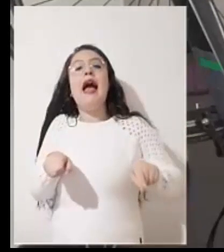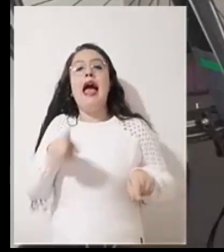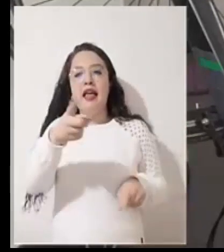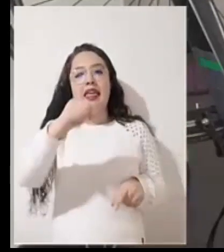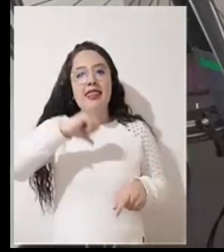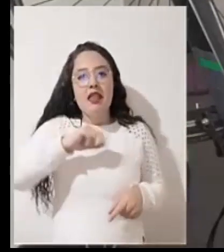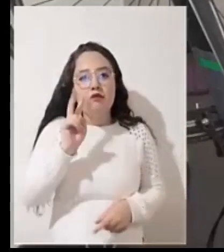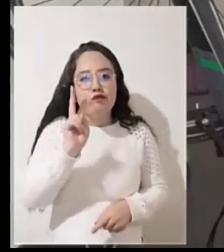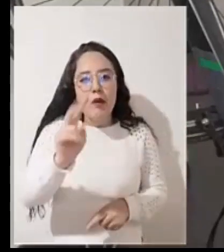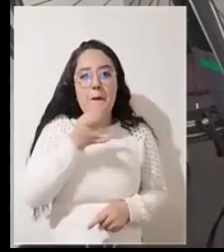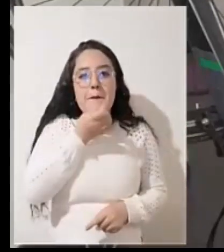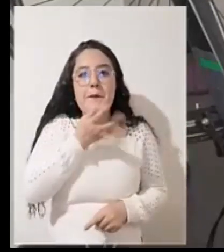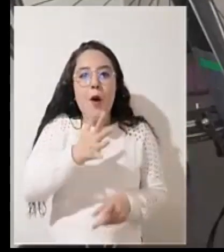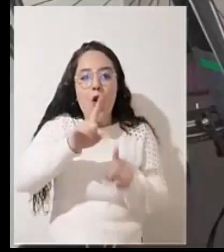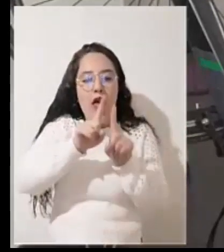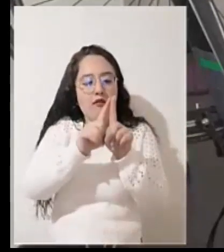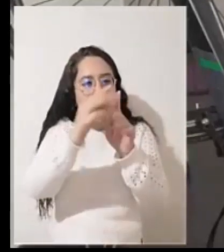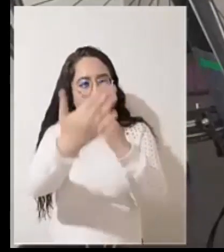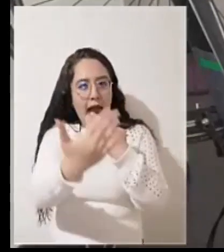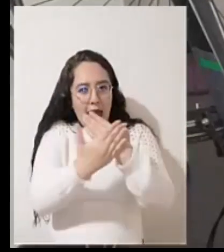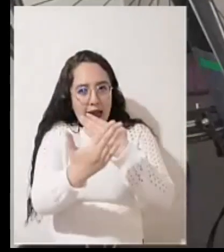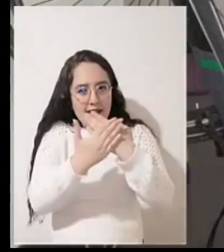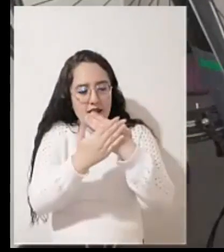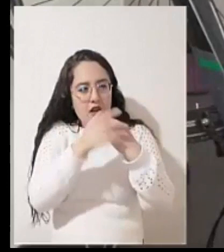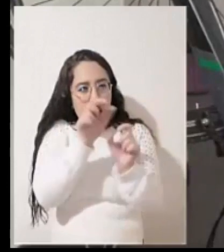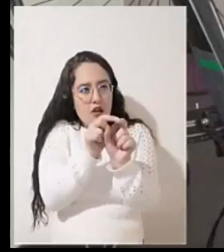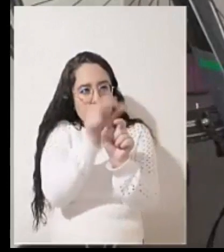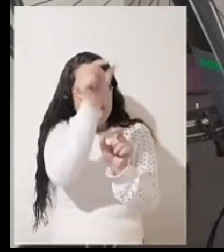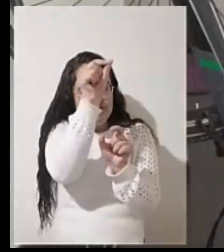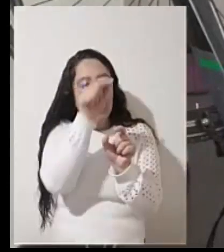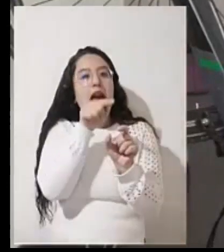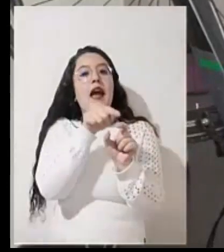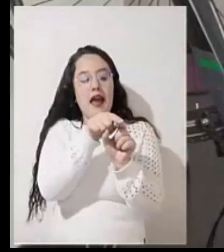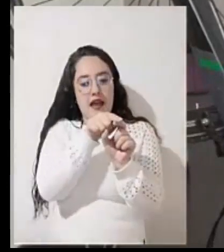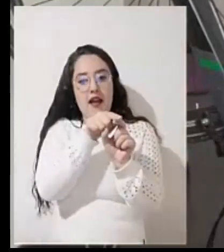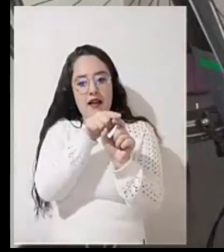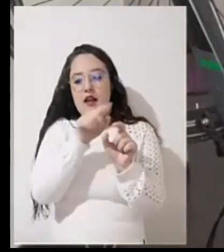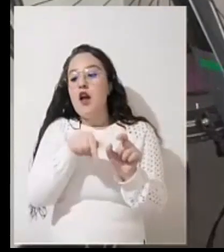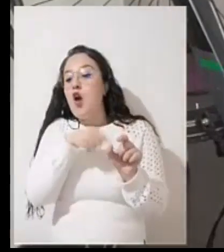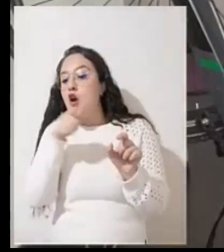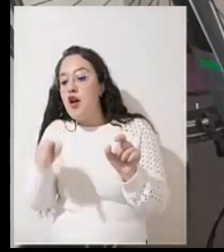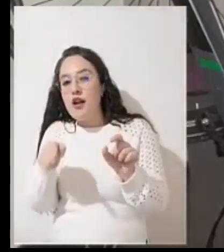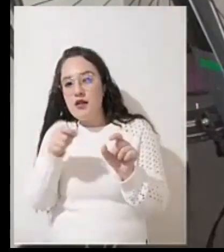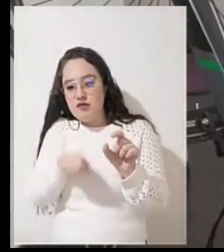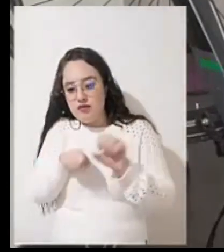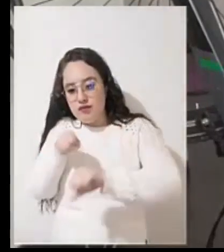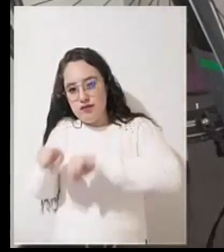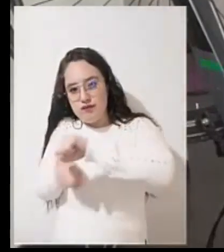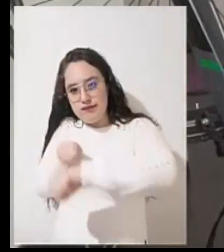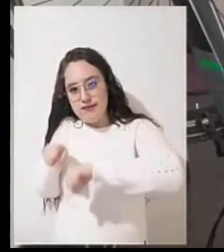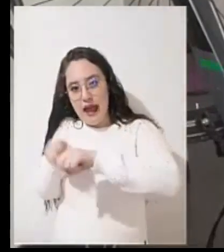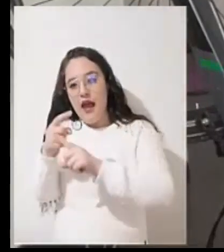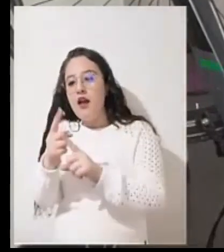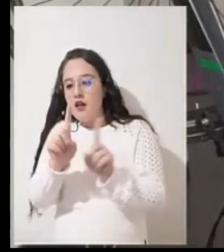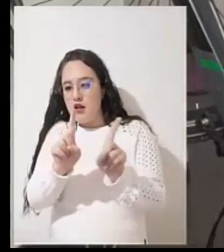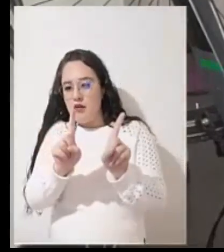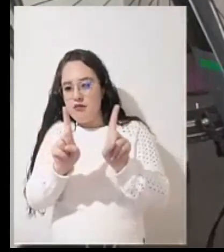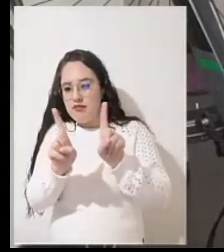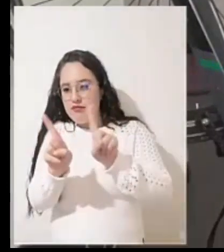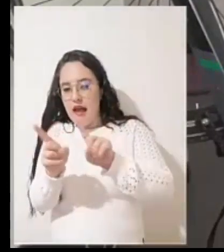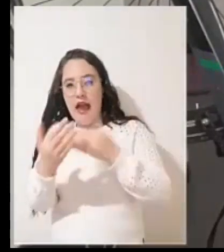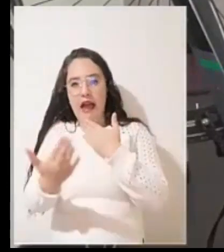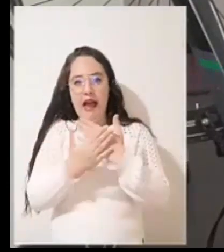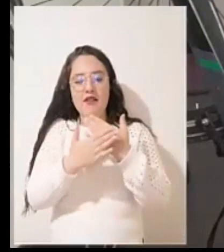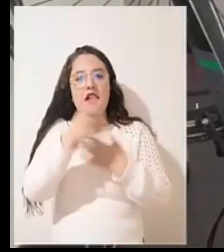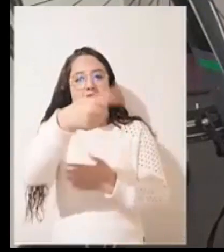dos marcadores, un marcador a la llanta trasera que va unida al piñón y un marcador al piñón delantero.